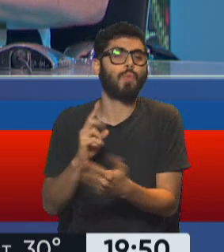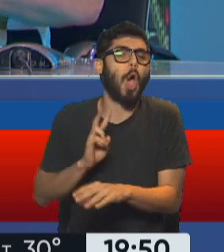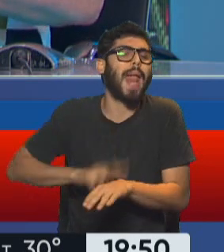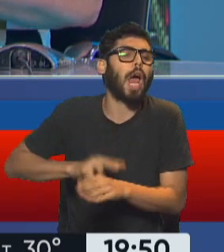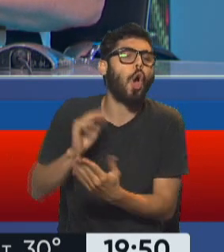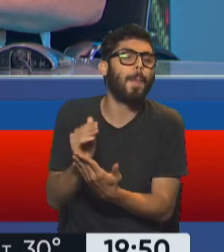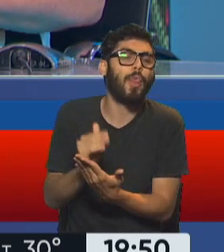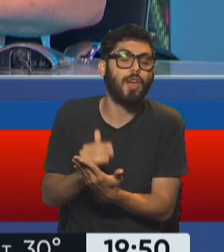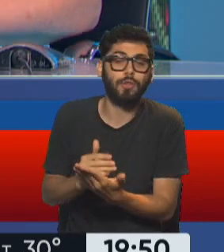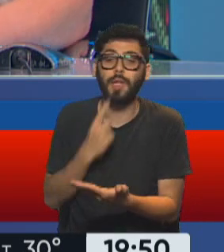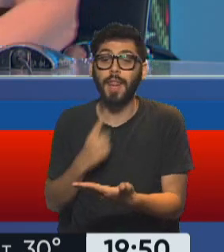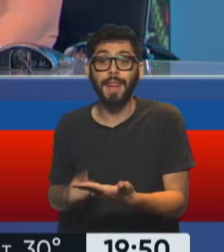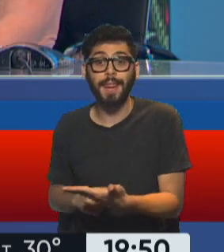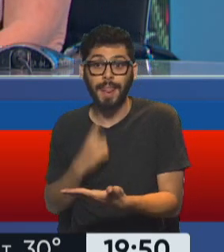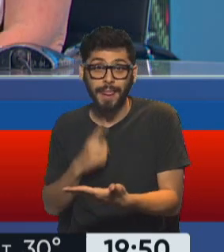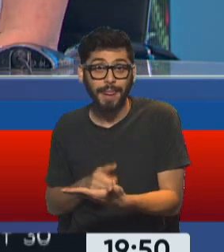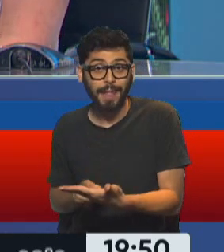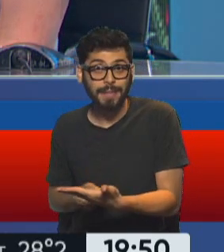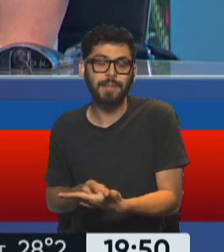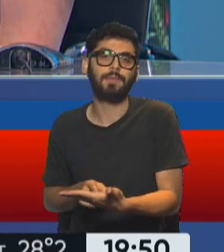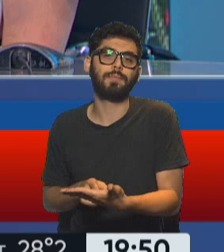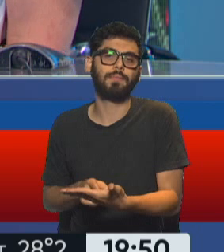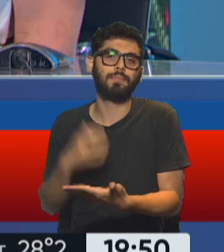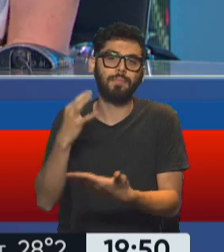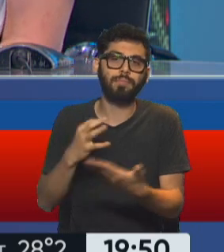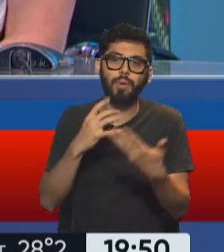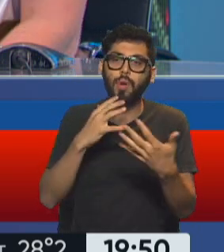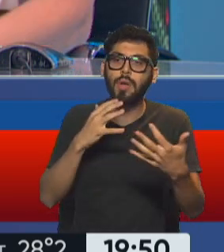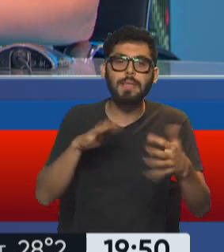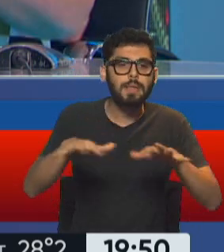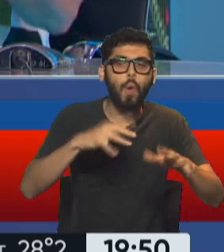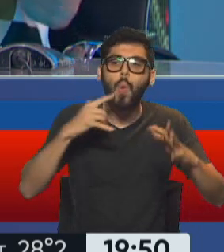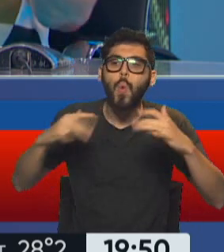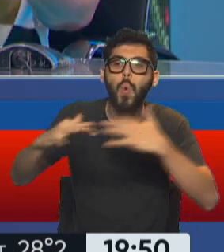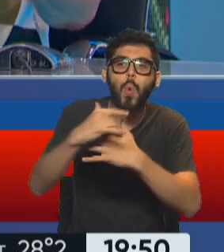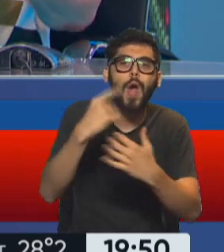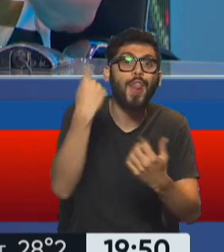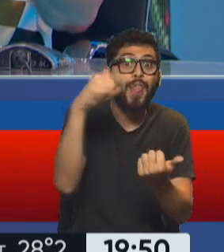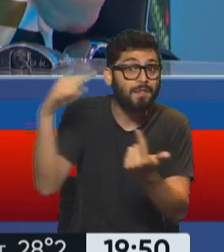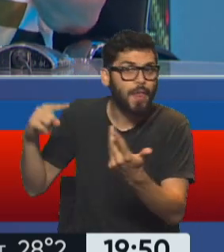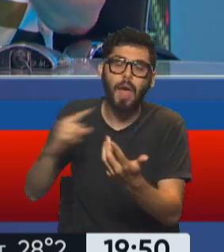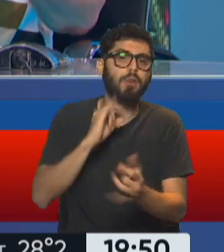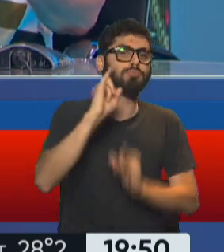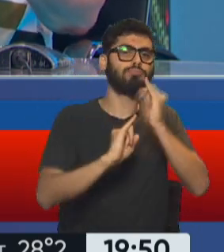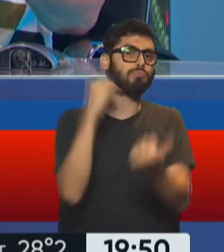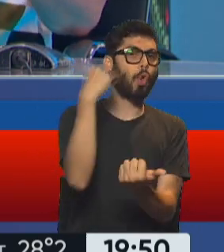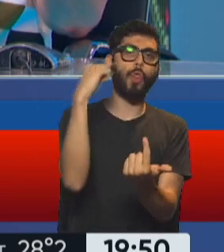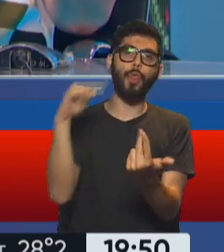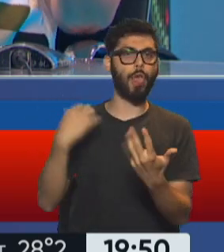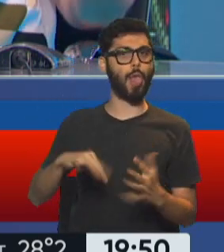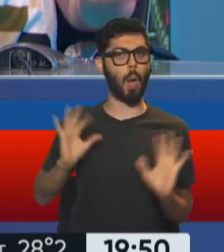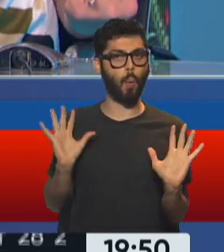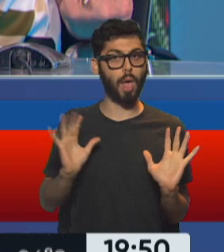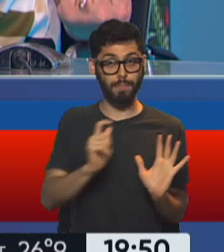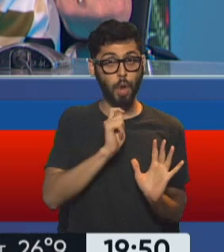recomendaciones, hablamos de que se deben difundir las diferentes versiones del hecho. Es decir, no nos debemos quedar con la